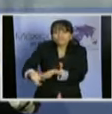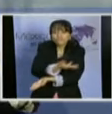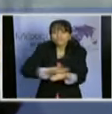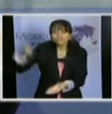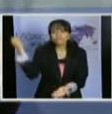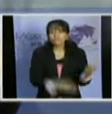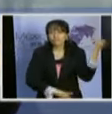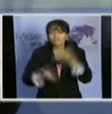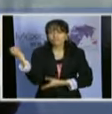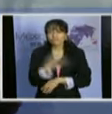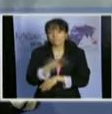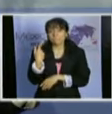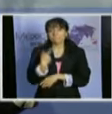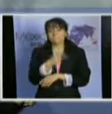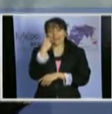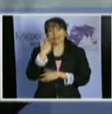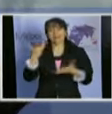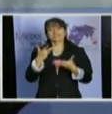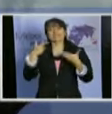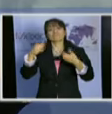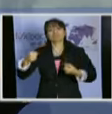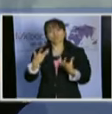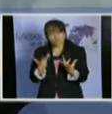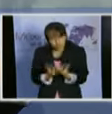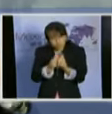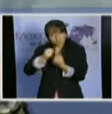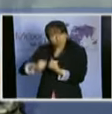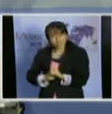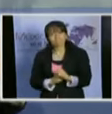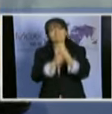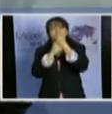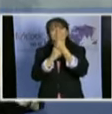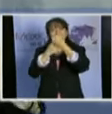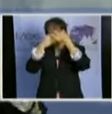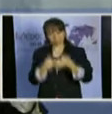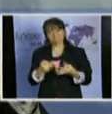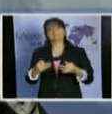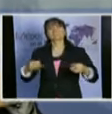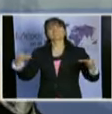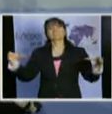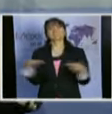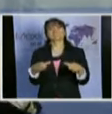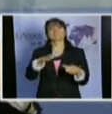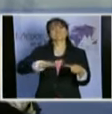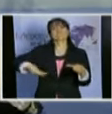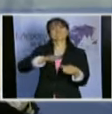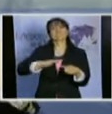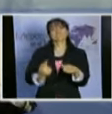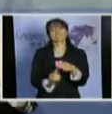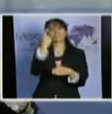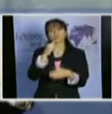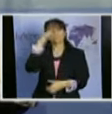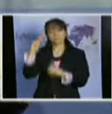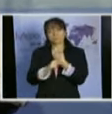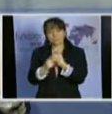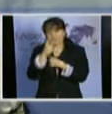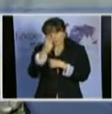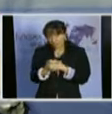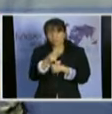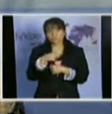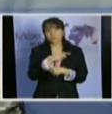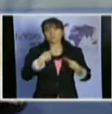ciudadana, sin injerencia, sin intervención gubernamental, pero que el gobierno, la administración tiene que reconocer como una buena